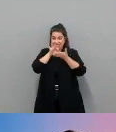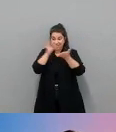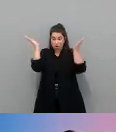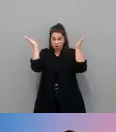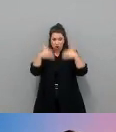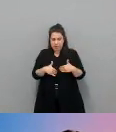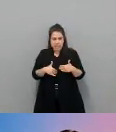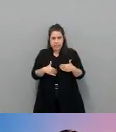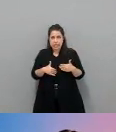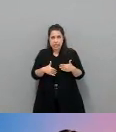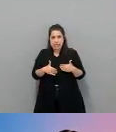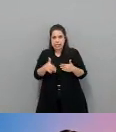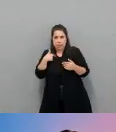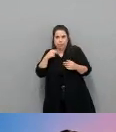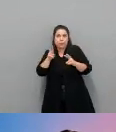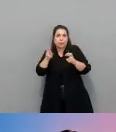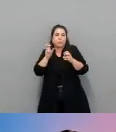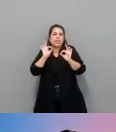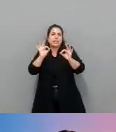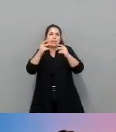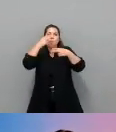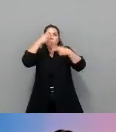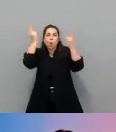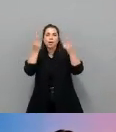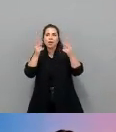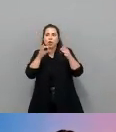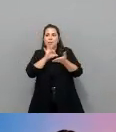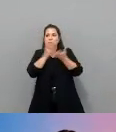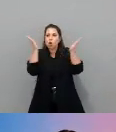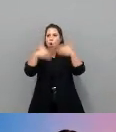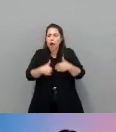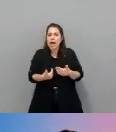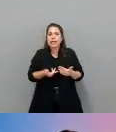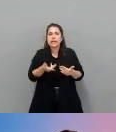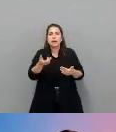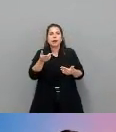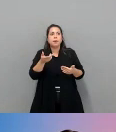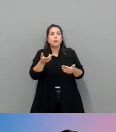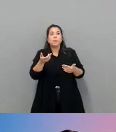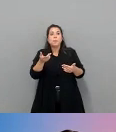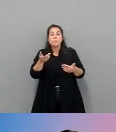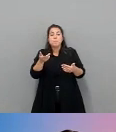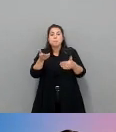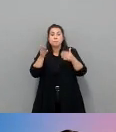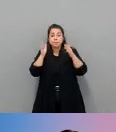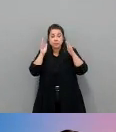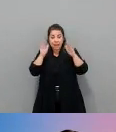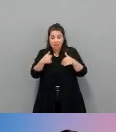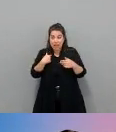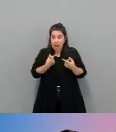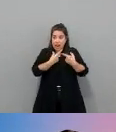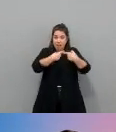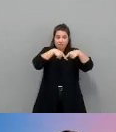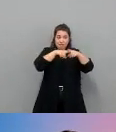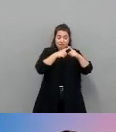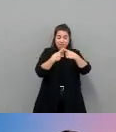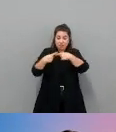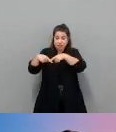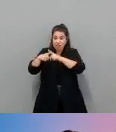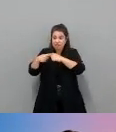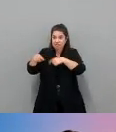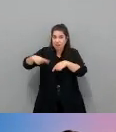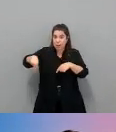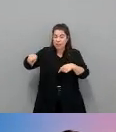nivel público desde los organismos de sanidad, pues las familias que